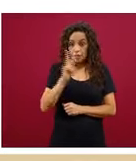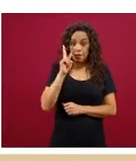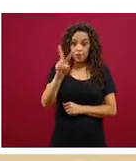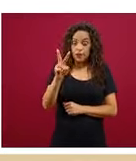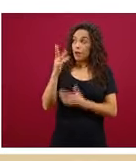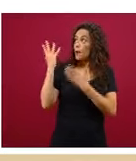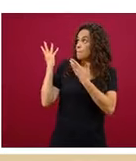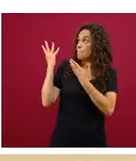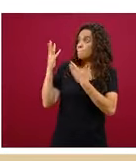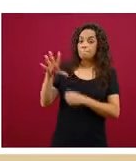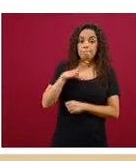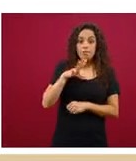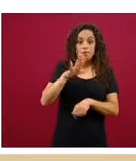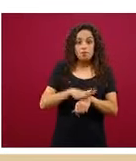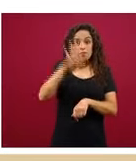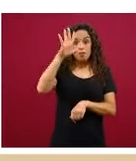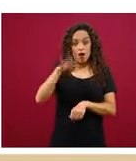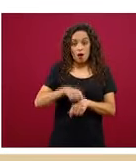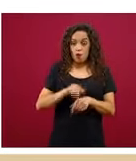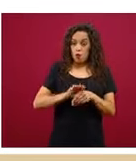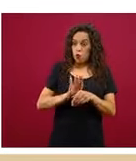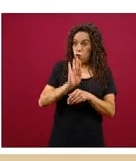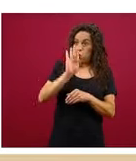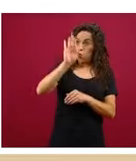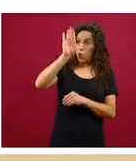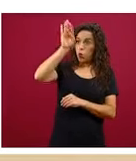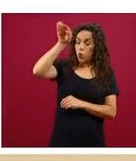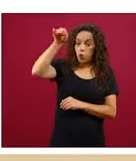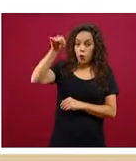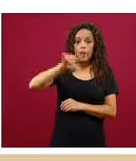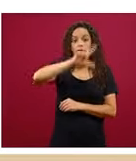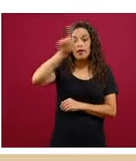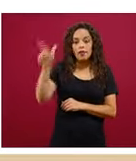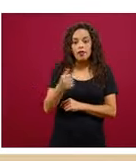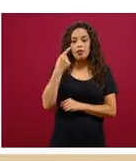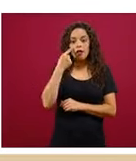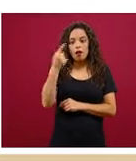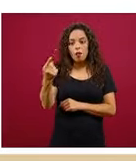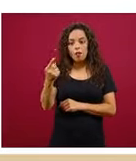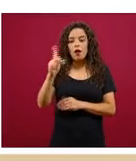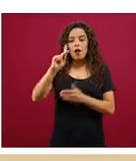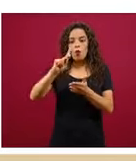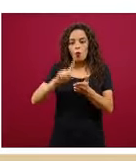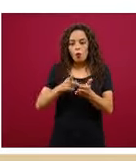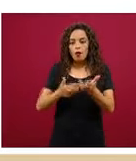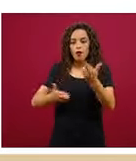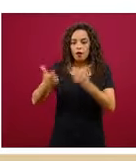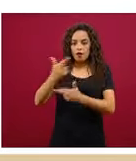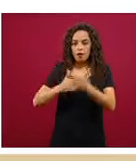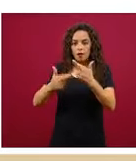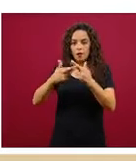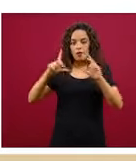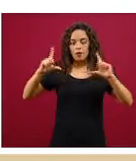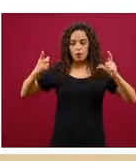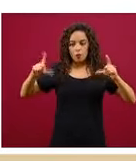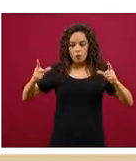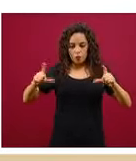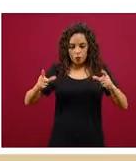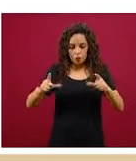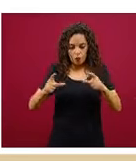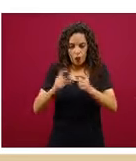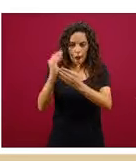tenía la máxima intensidad en la curva, 24 todavía, y luego vemos cómo el mapa nuevamente se va apagando, digamos bajando